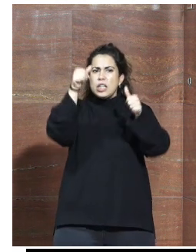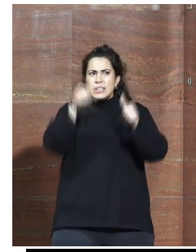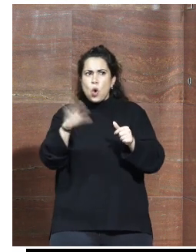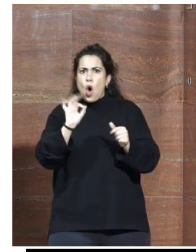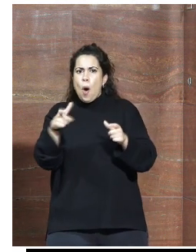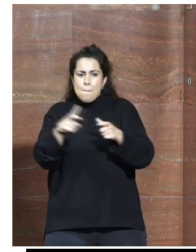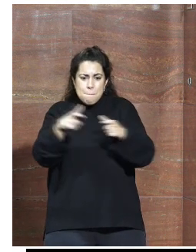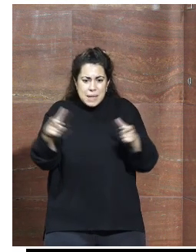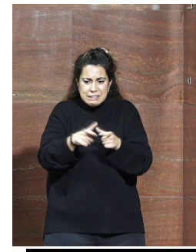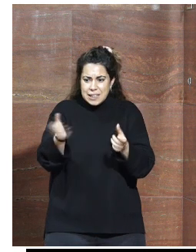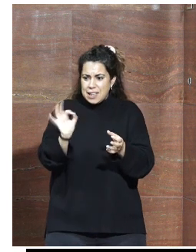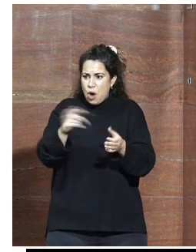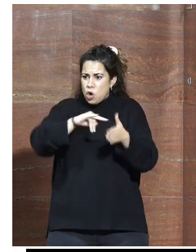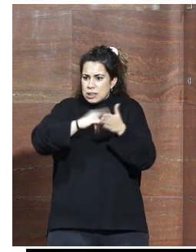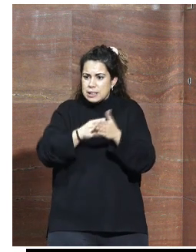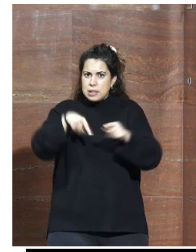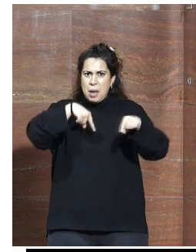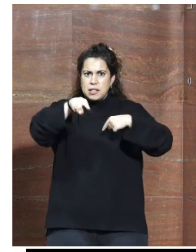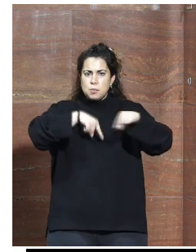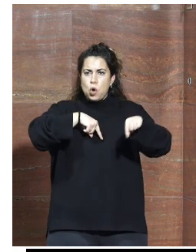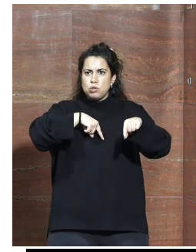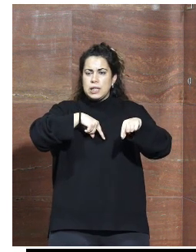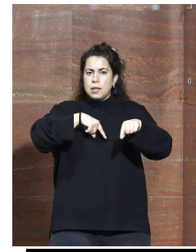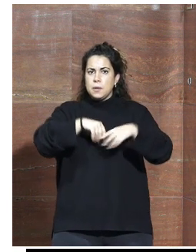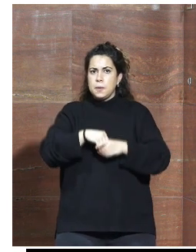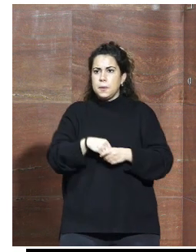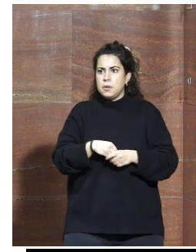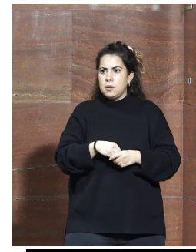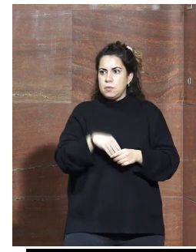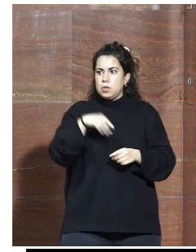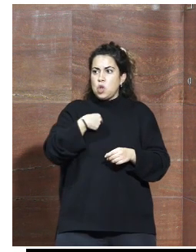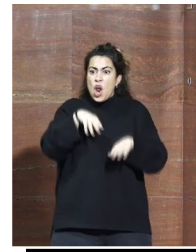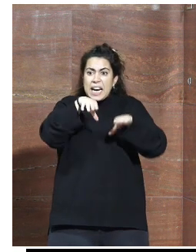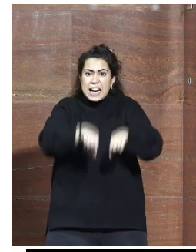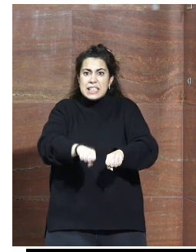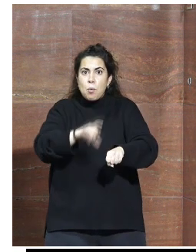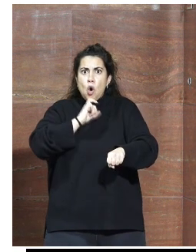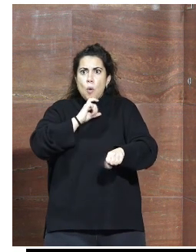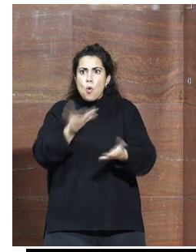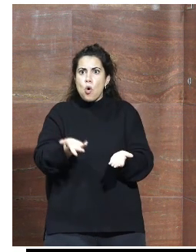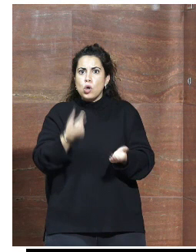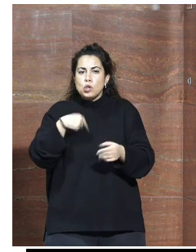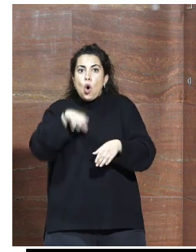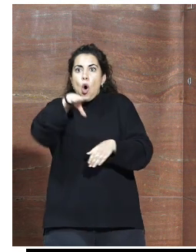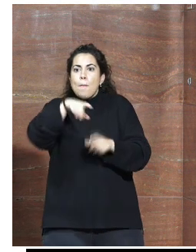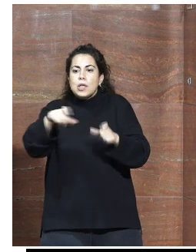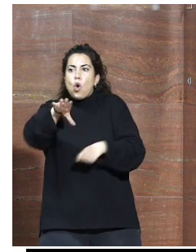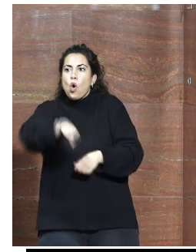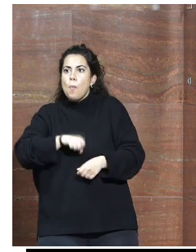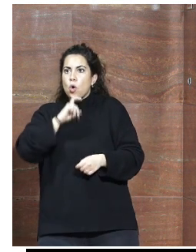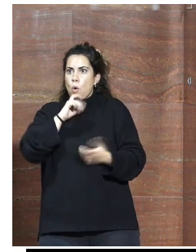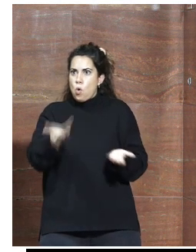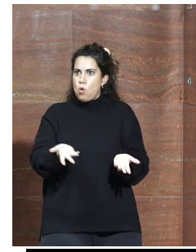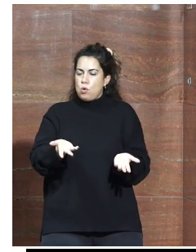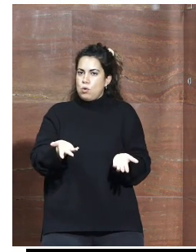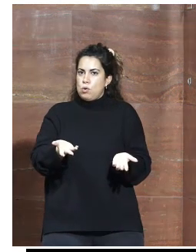o el sistema de transporte? ¿Cómo hago la reserva? ¿Cómo cojo el billete? Por eso decía antes yo, cuando